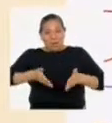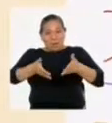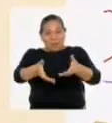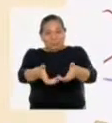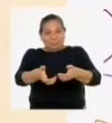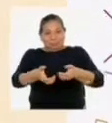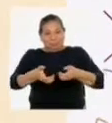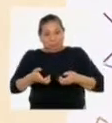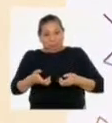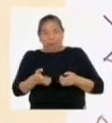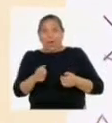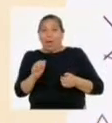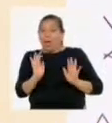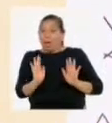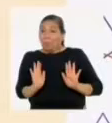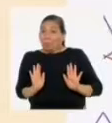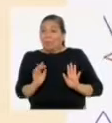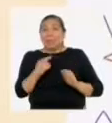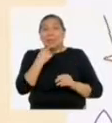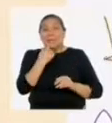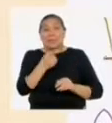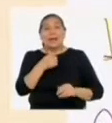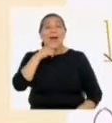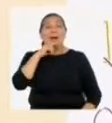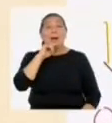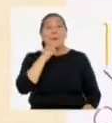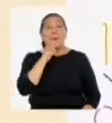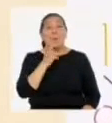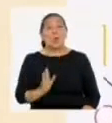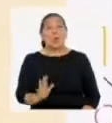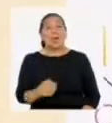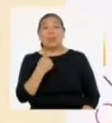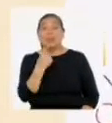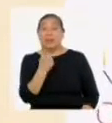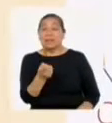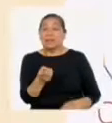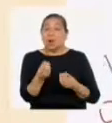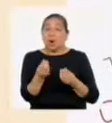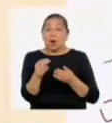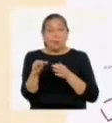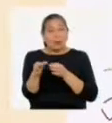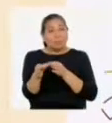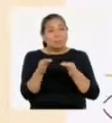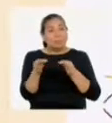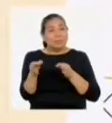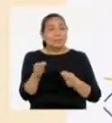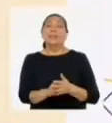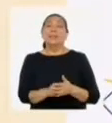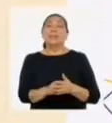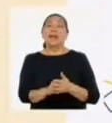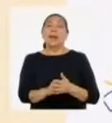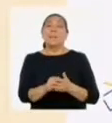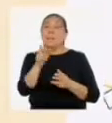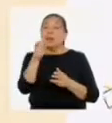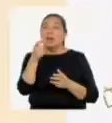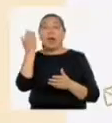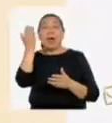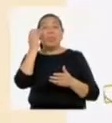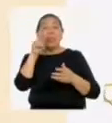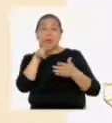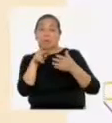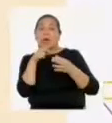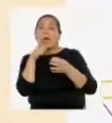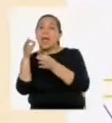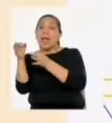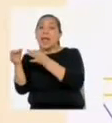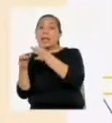embarazada. Este es otro rol que cumplieron las mujeres según las interpretaciones de las y los arqueólogos